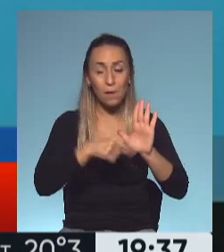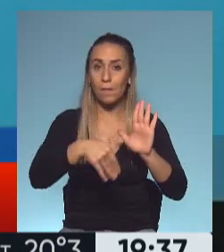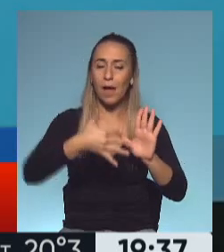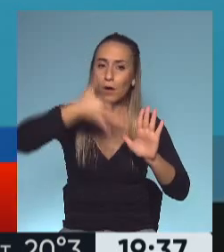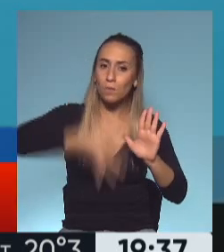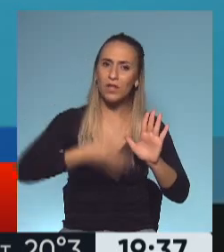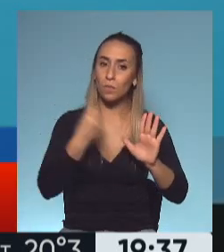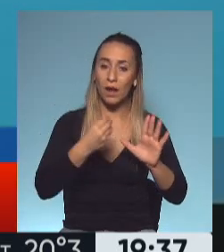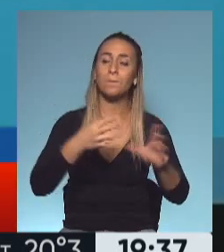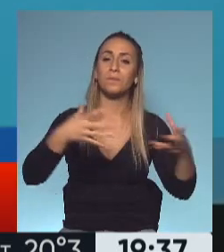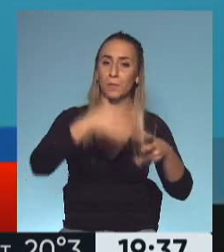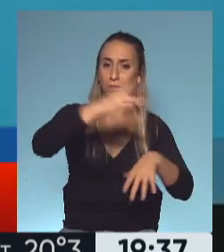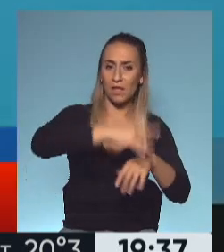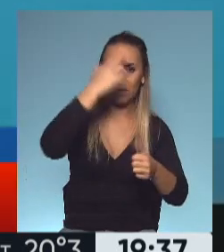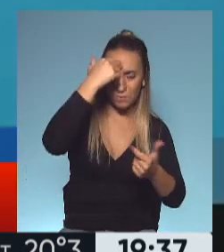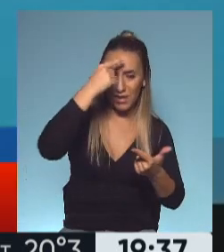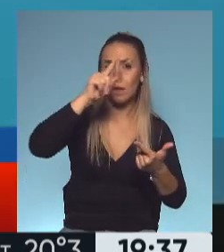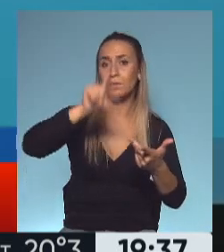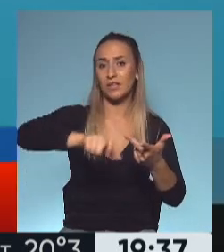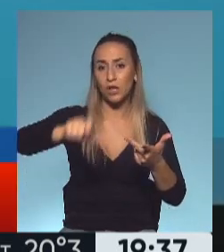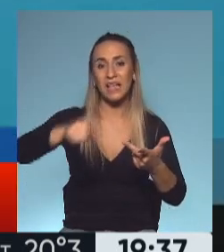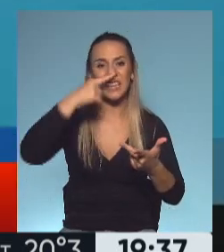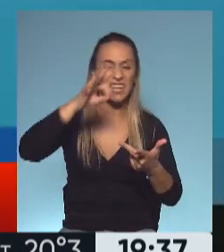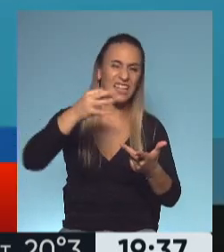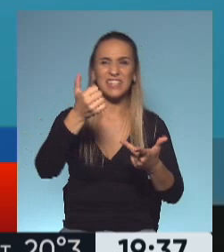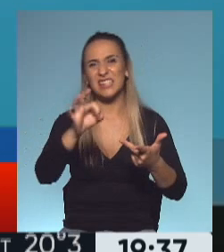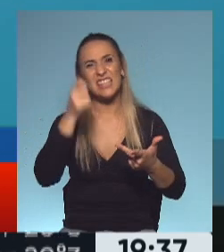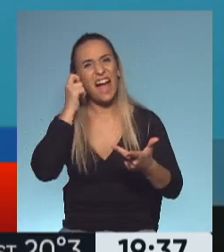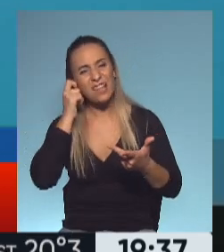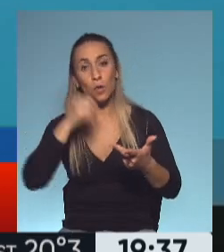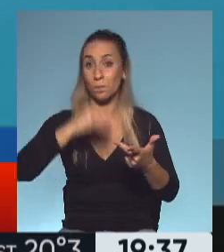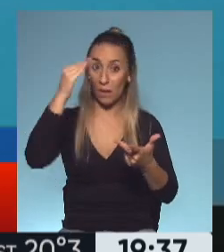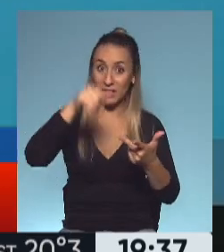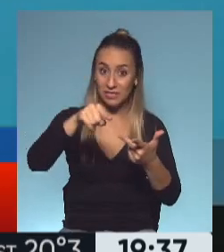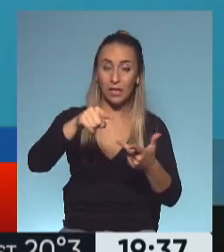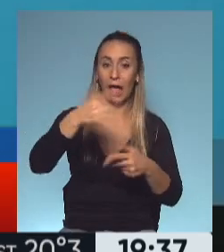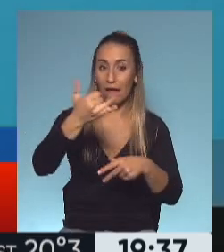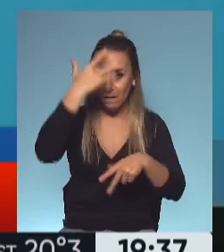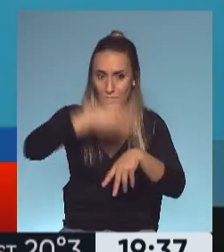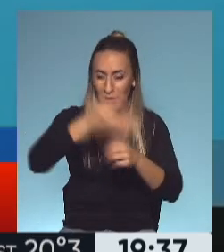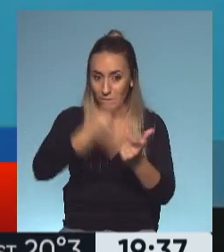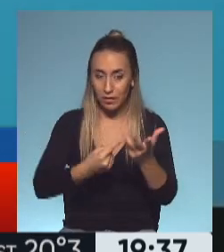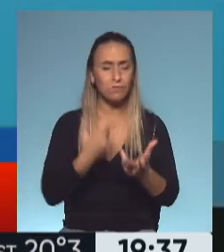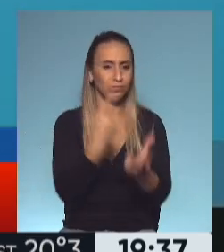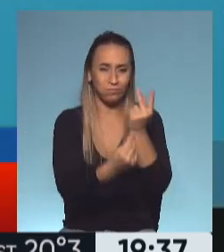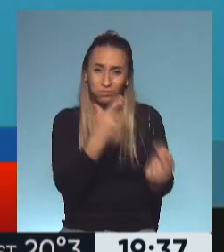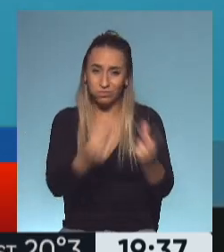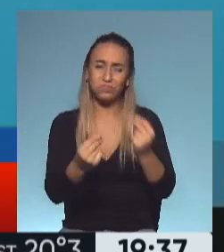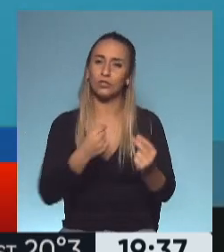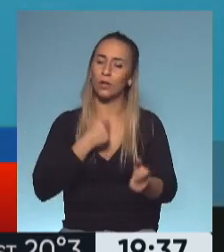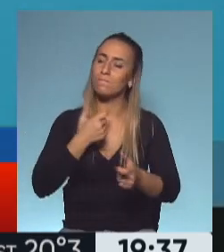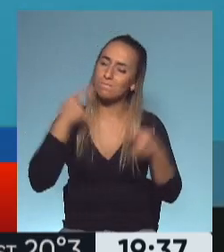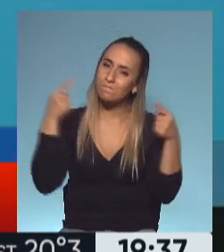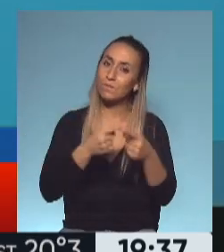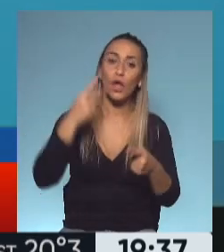de salud mayores de 70 y mayores de 60 con enfermedades, hablo de cubrir más del 90%